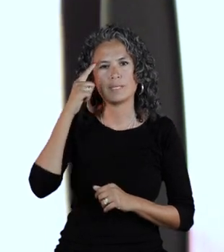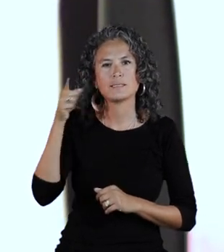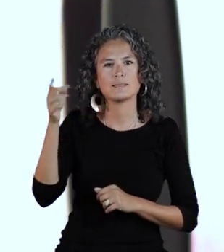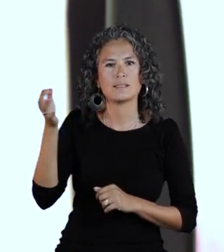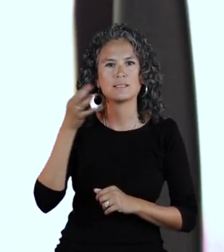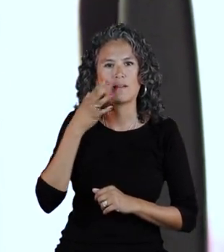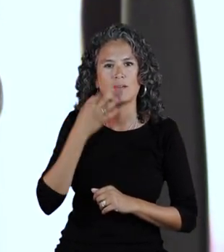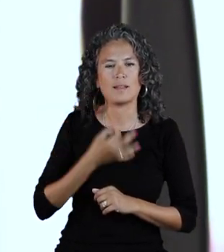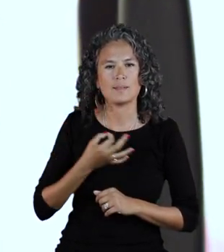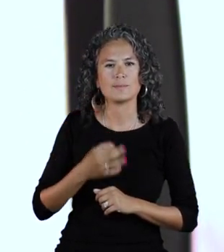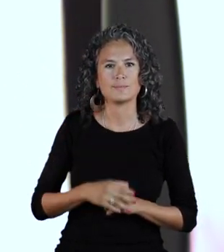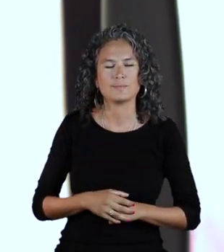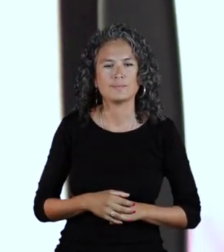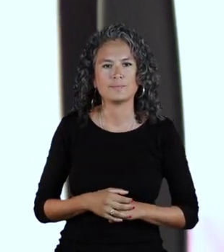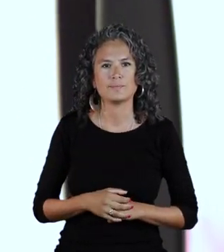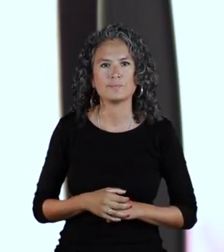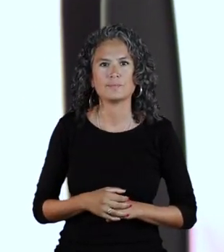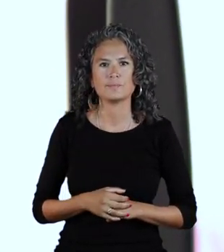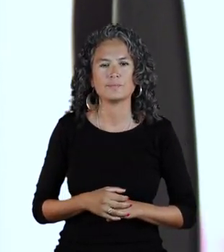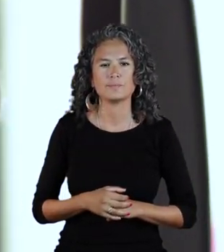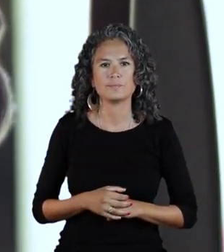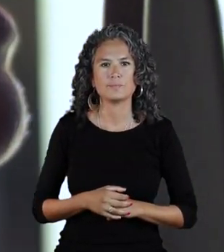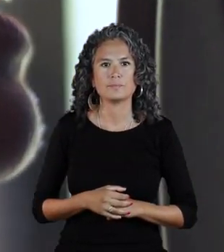Y le volví a creer.